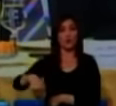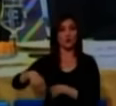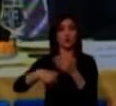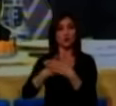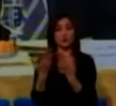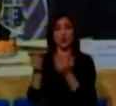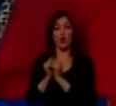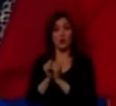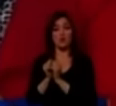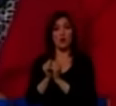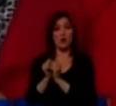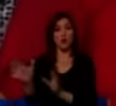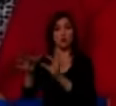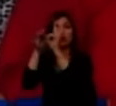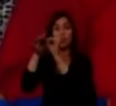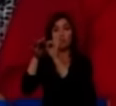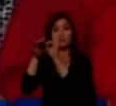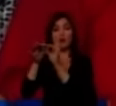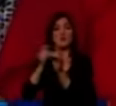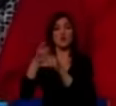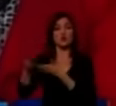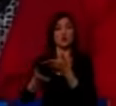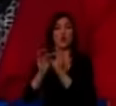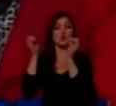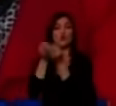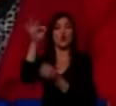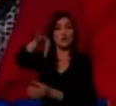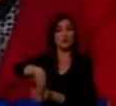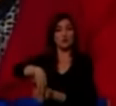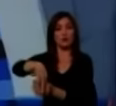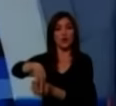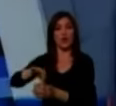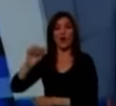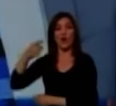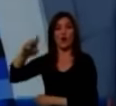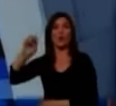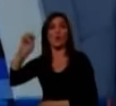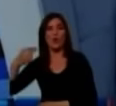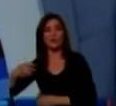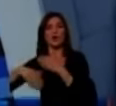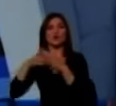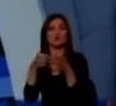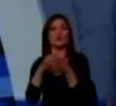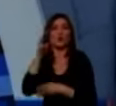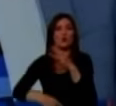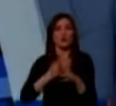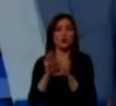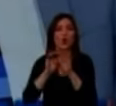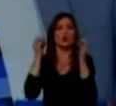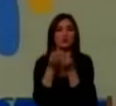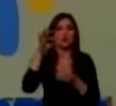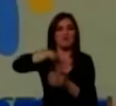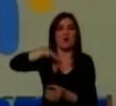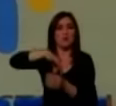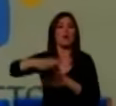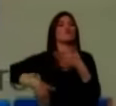de la UNIORE, que es la Unión Interamericana de Organizaciones Electorales, y la AUEF, que es la Asociación Mundial de Organizaciones